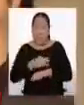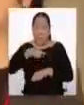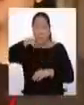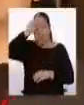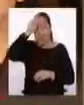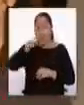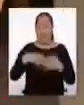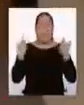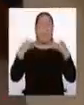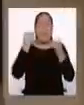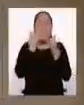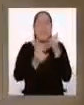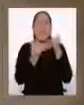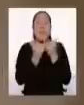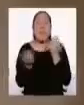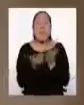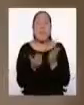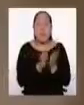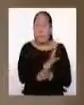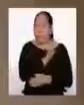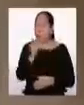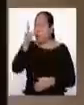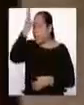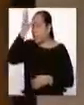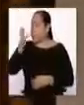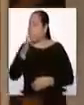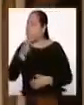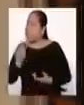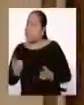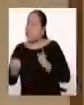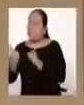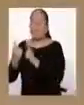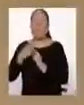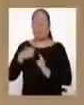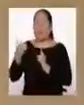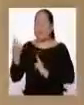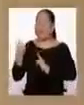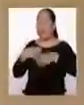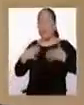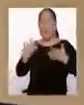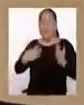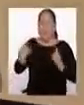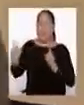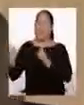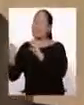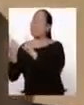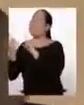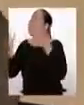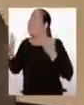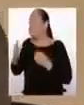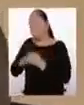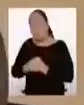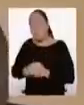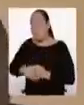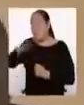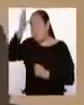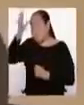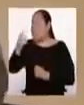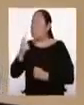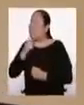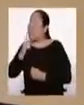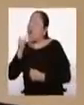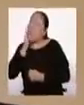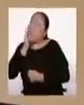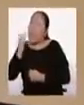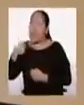acabo el colegio. Y cuando acabo el colegio obviamente voy donde mis papás y les digo pues todo campante, así todo emocionado, les digo, papá, mamá,